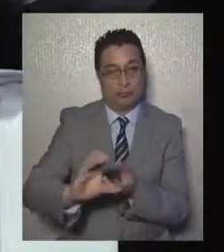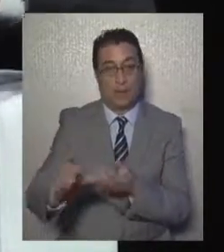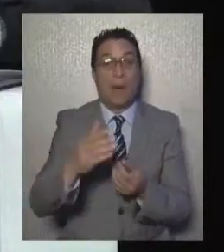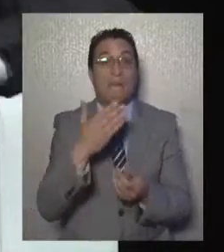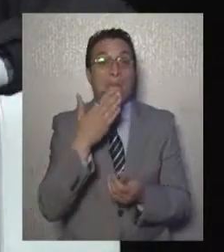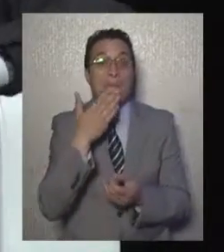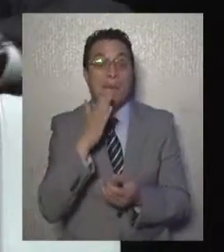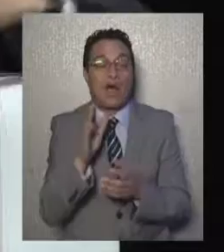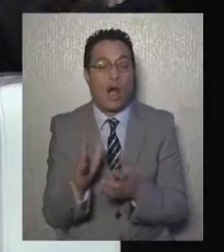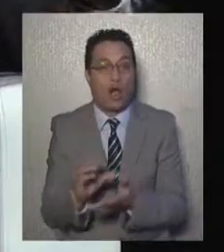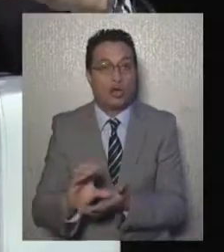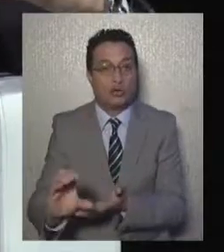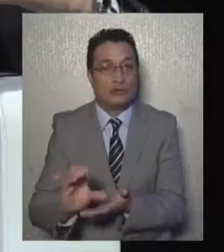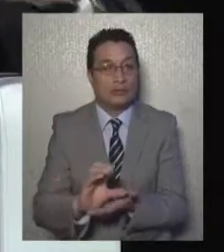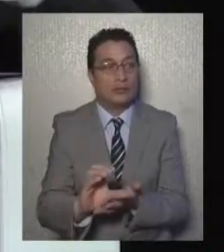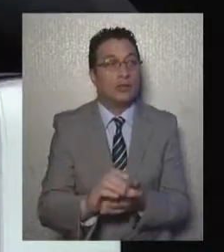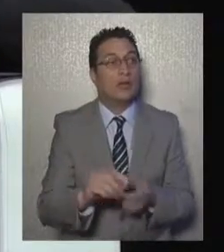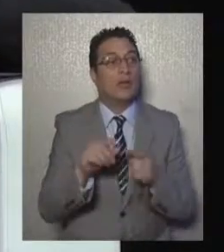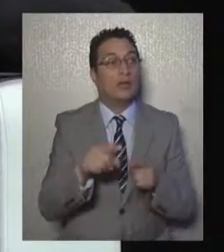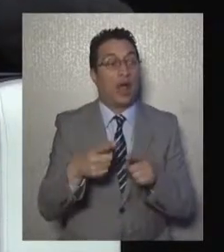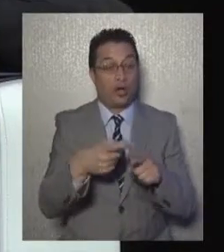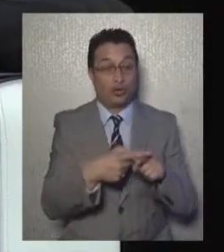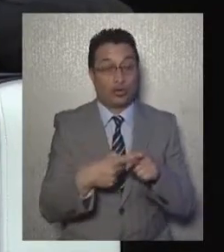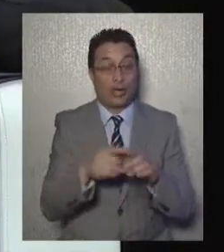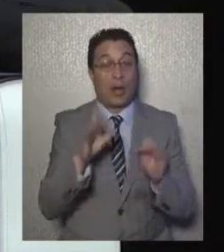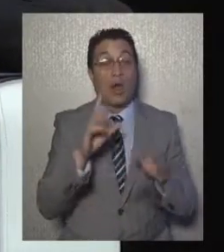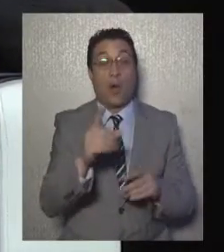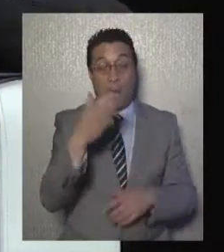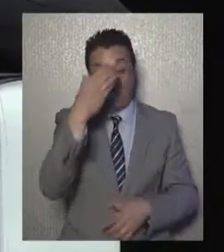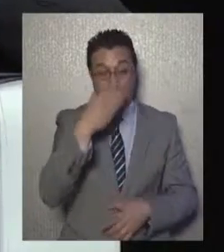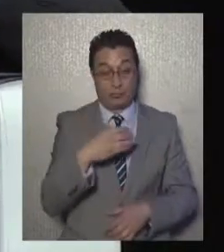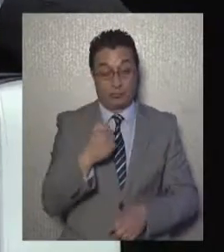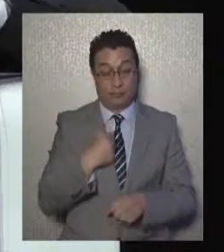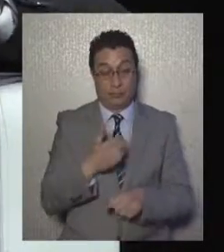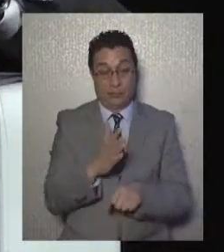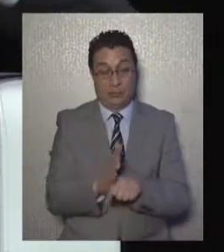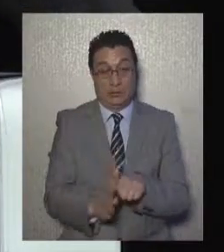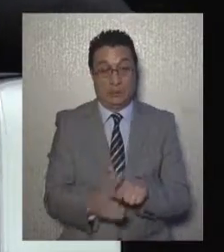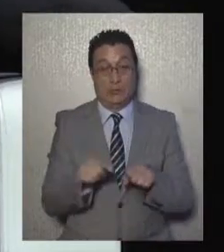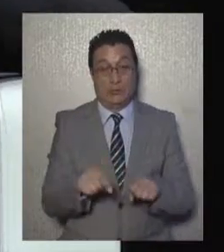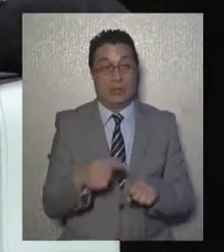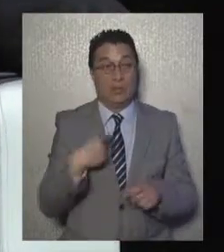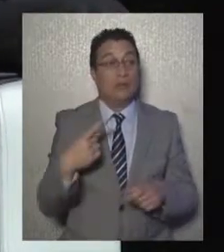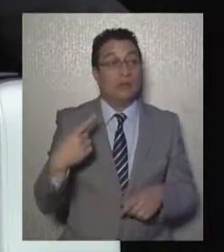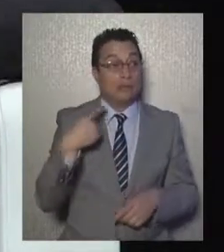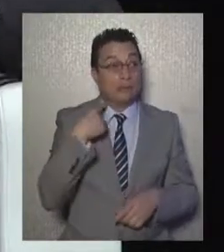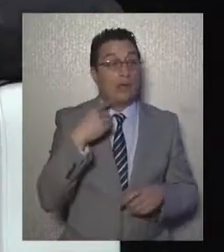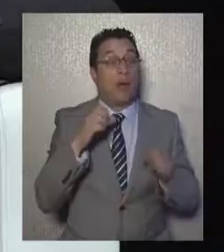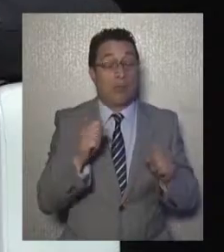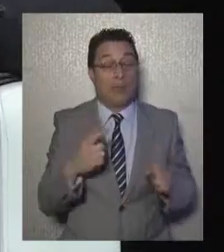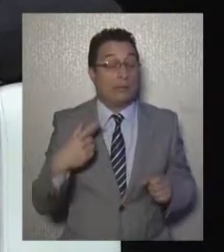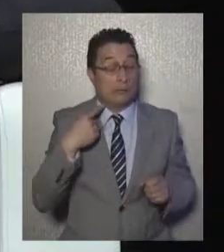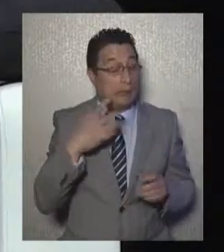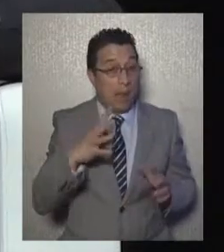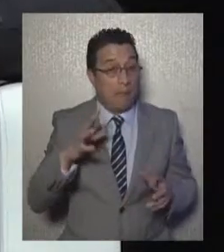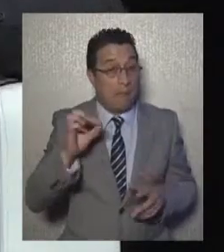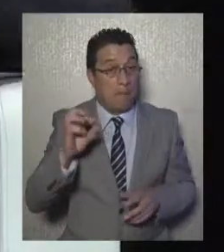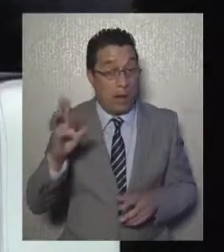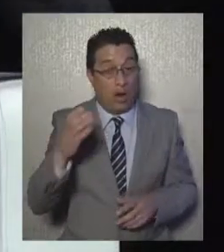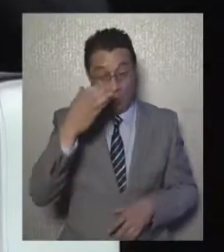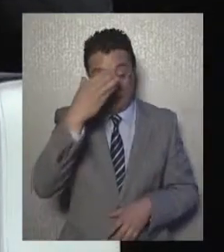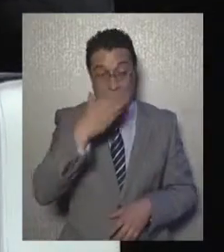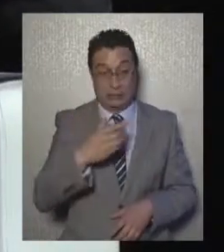uso. Qué maravilloso sería que uno cuando pierde la pega como persona, probablemente una de las situaciones más trágicas que alguien puede vivir como